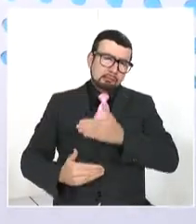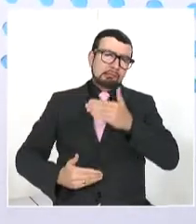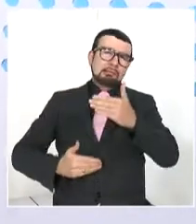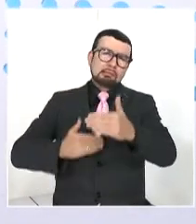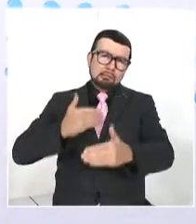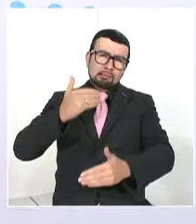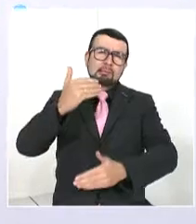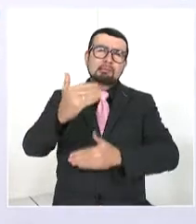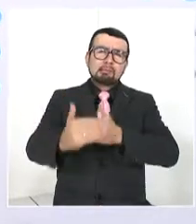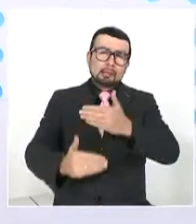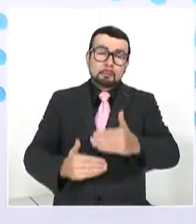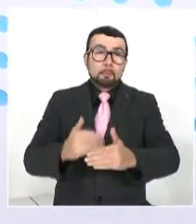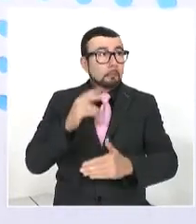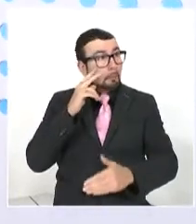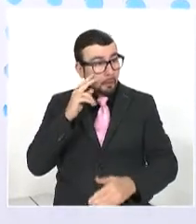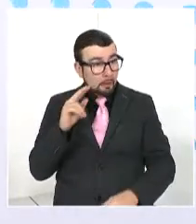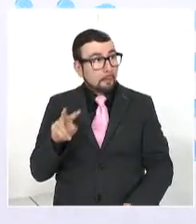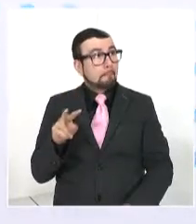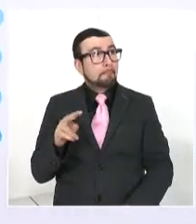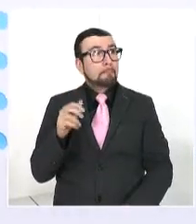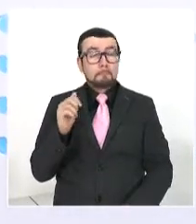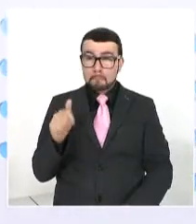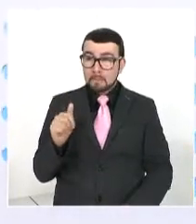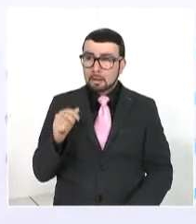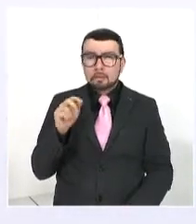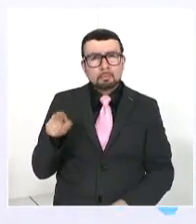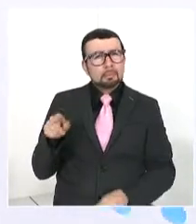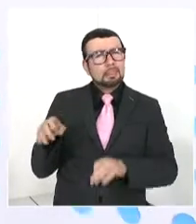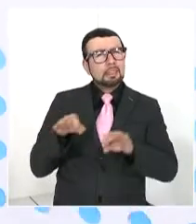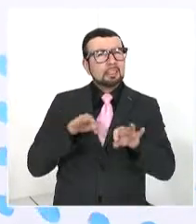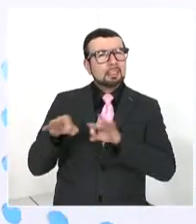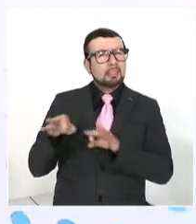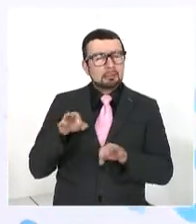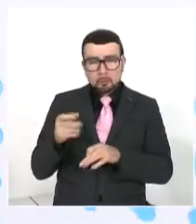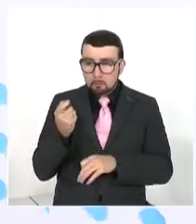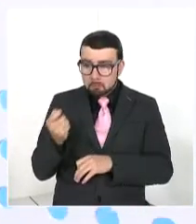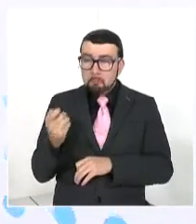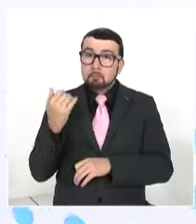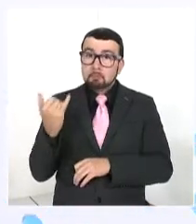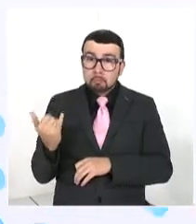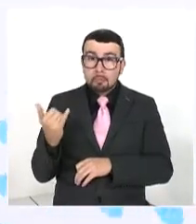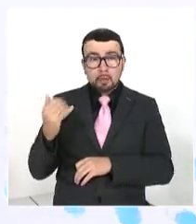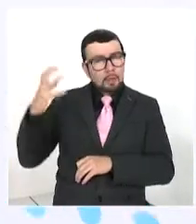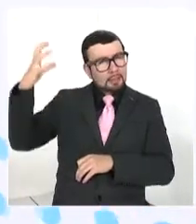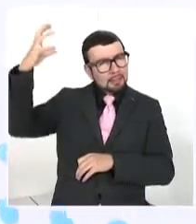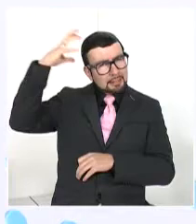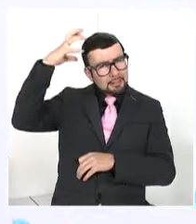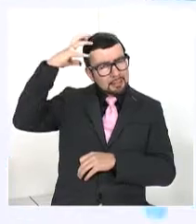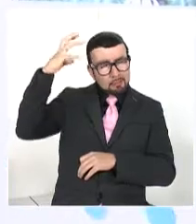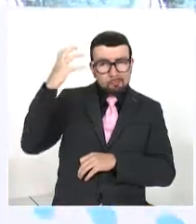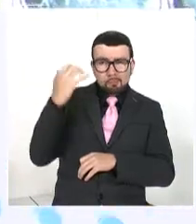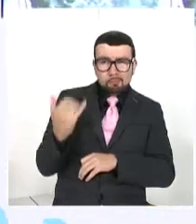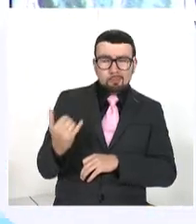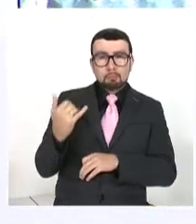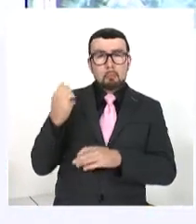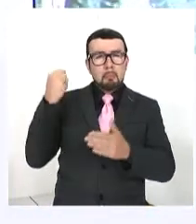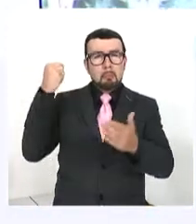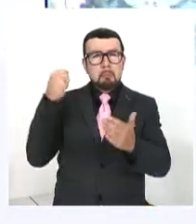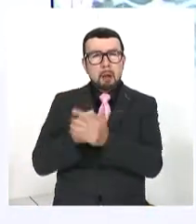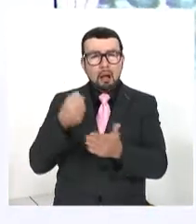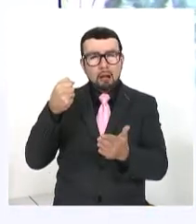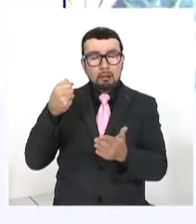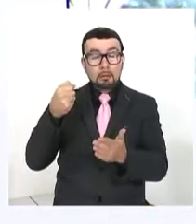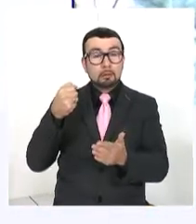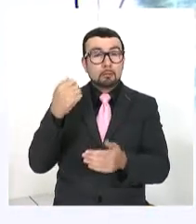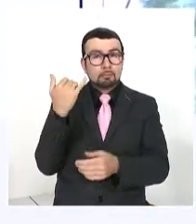pantalla, estamos tratando de expresarles a ustedes esa imagen del cerebro donde recibe el golpe.